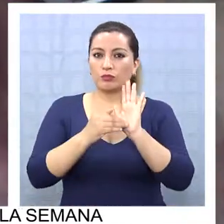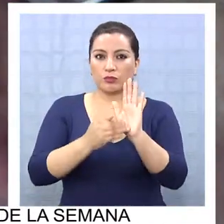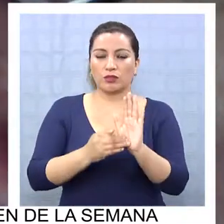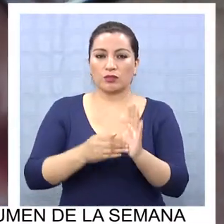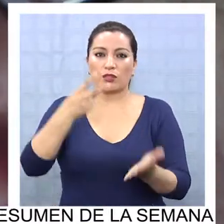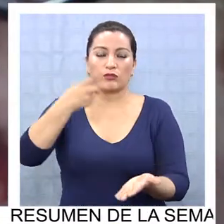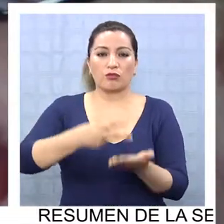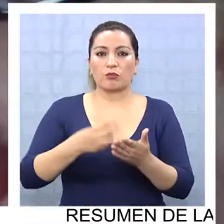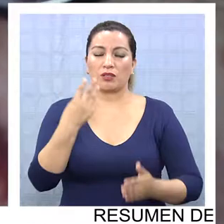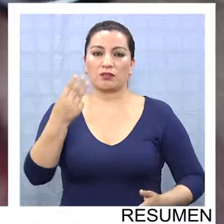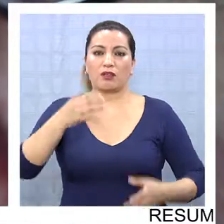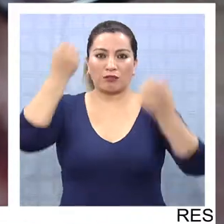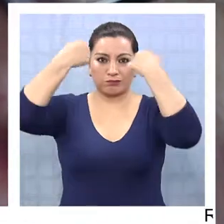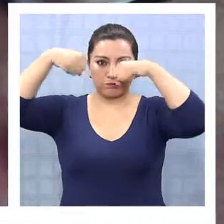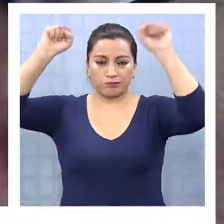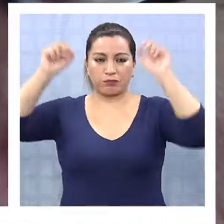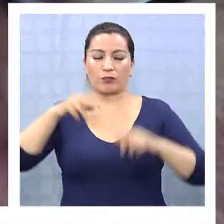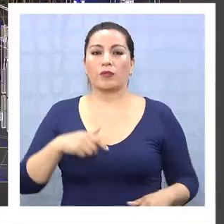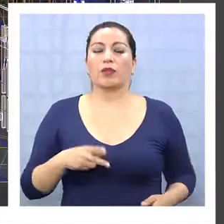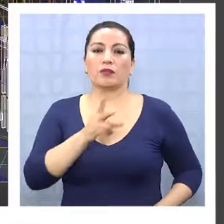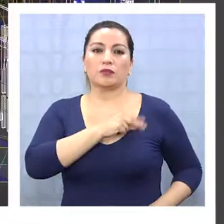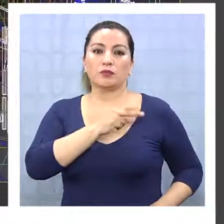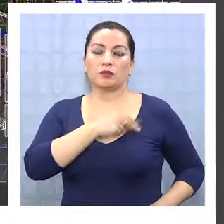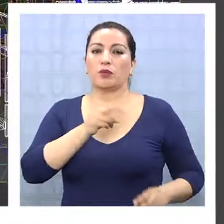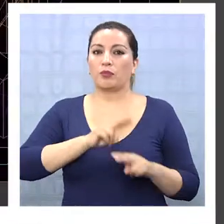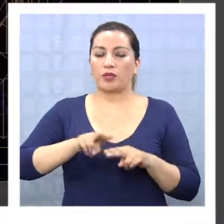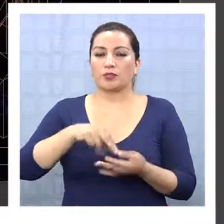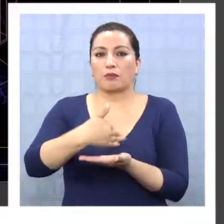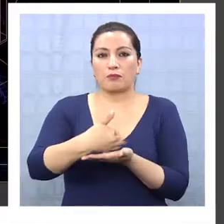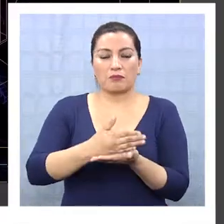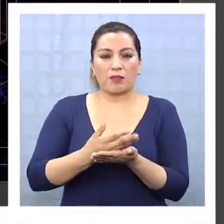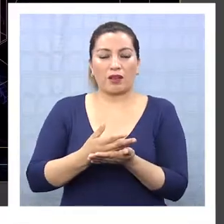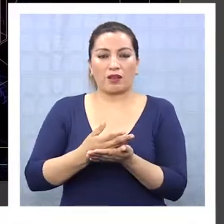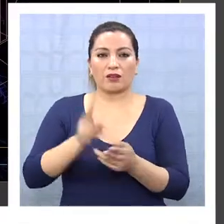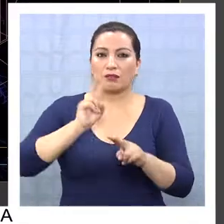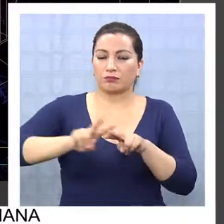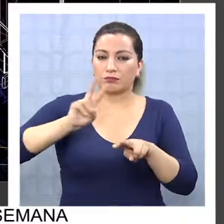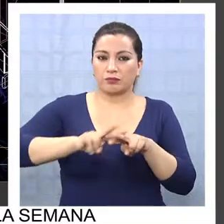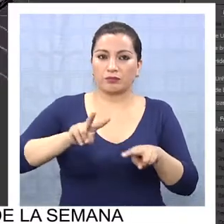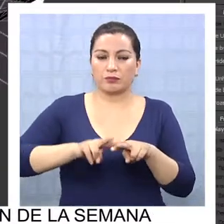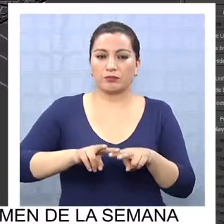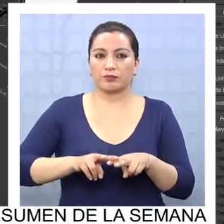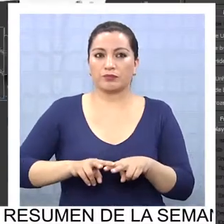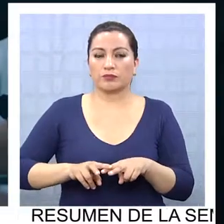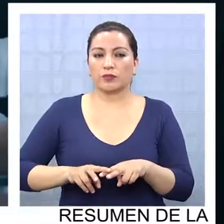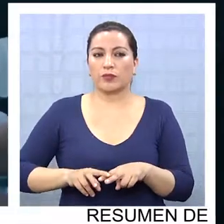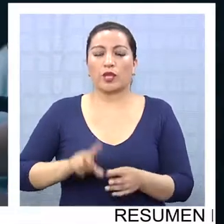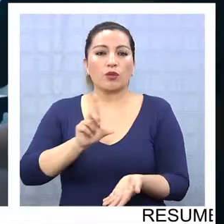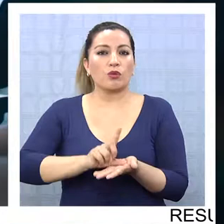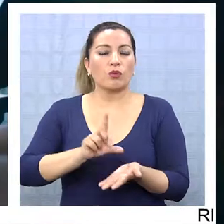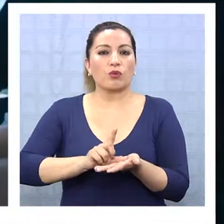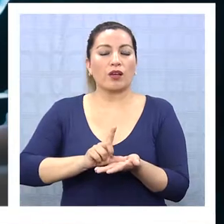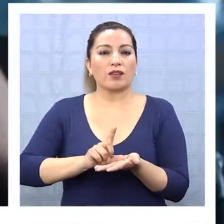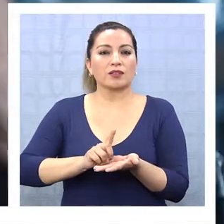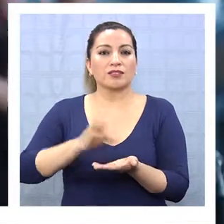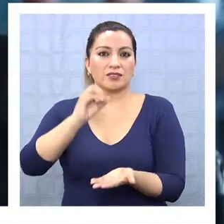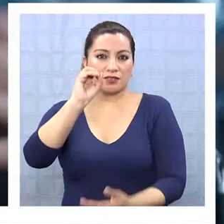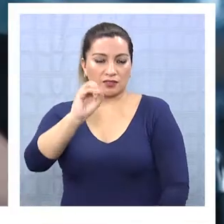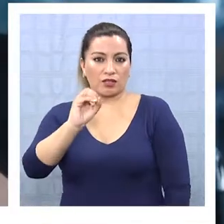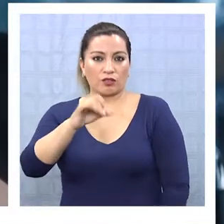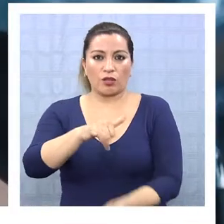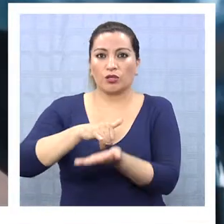Destacando que el 2003 resultó ganador del concurso para diseñar el plan de reconstrucción de la llamada Zona Cero en Nueva York,